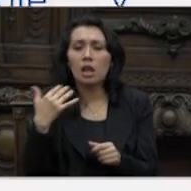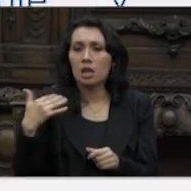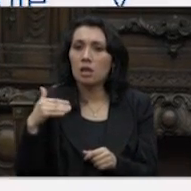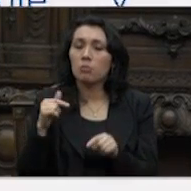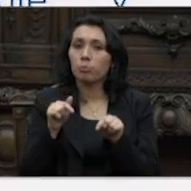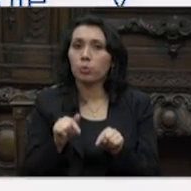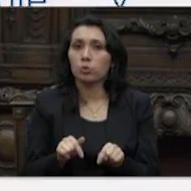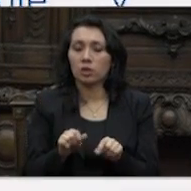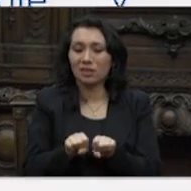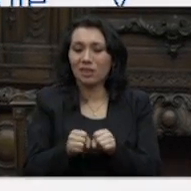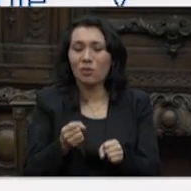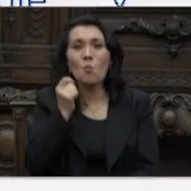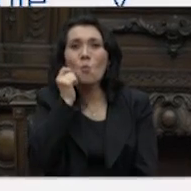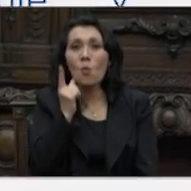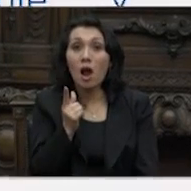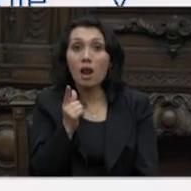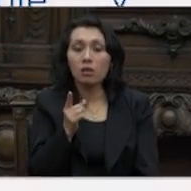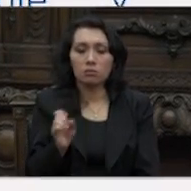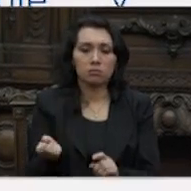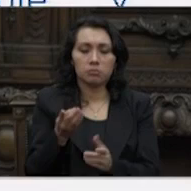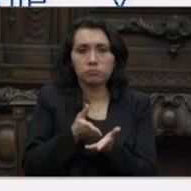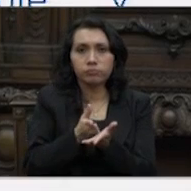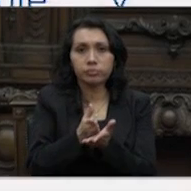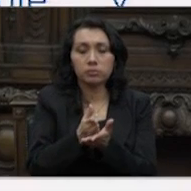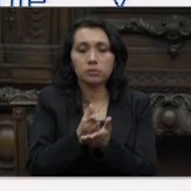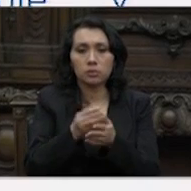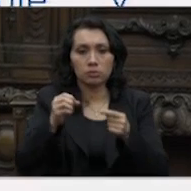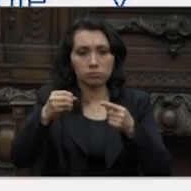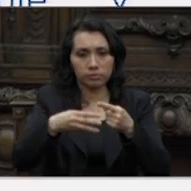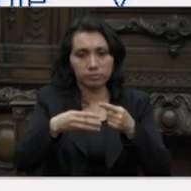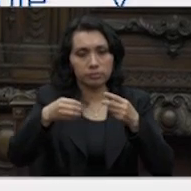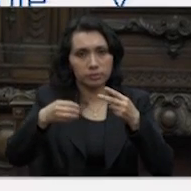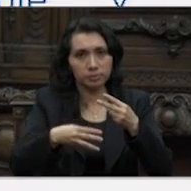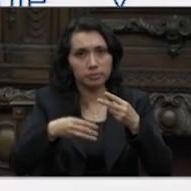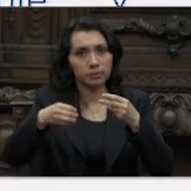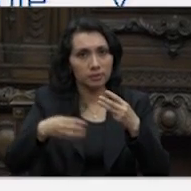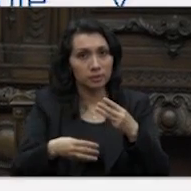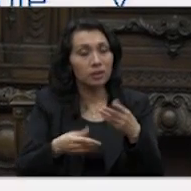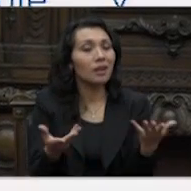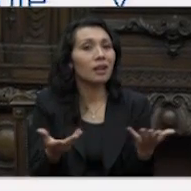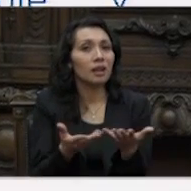esta ruptura? Que surgen categorías que son